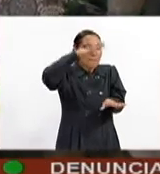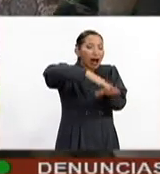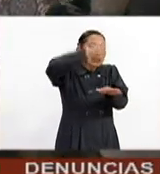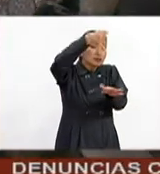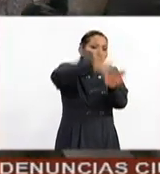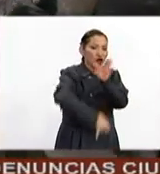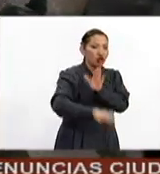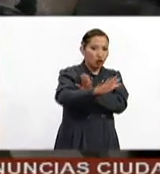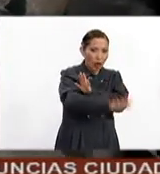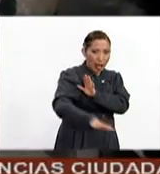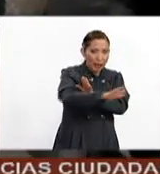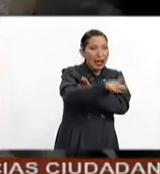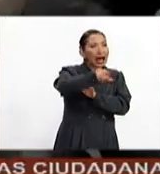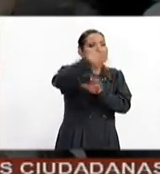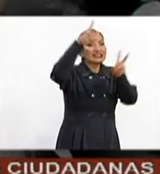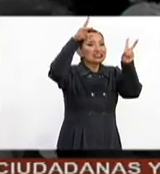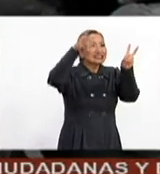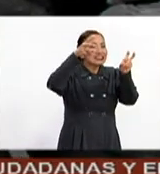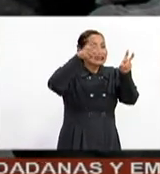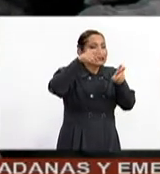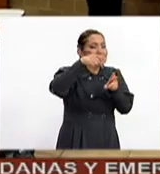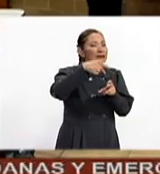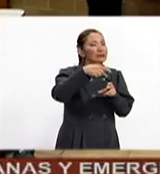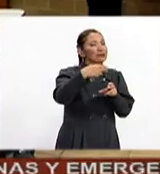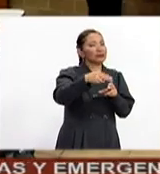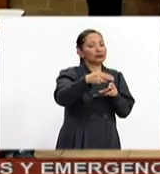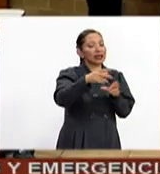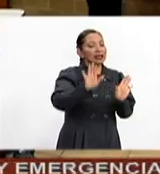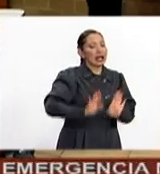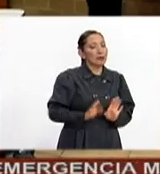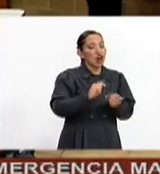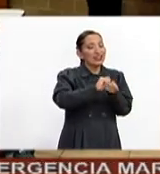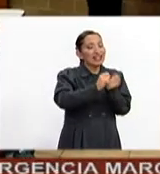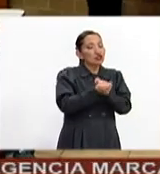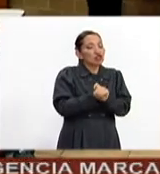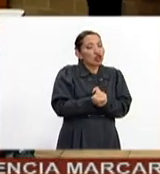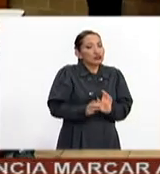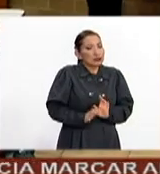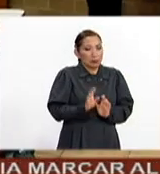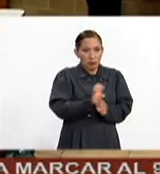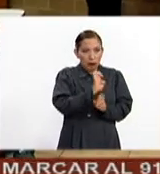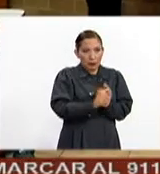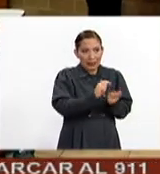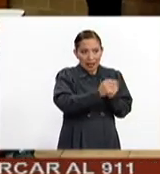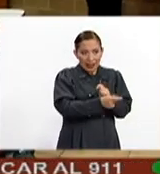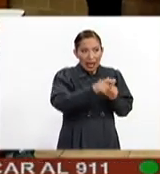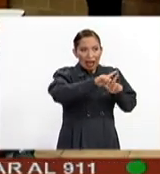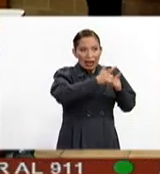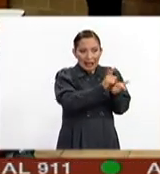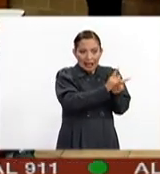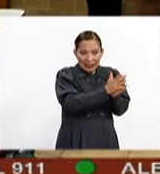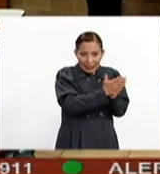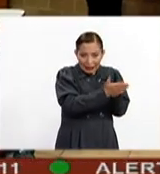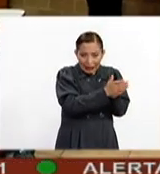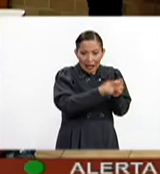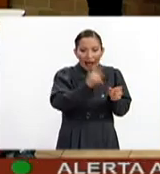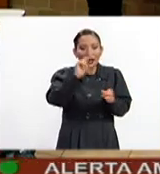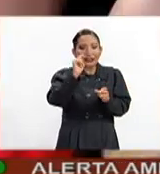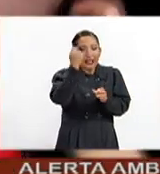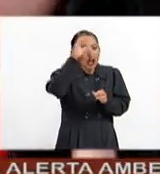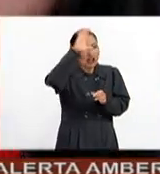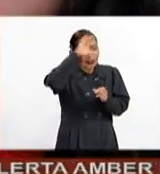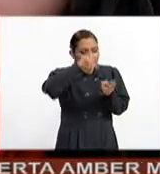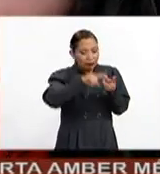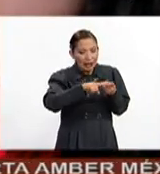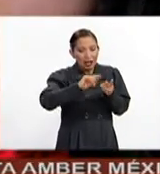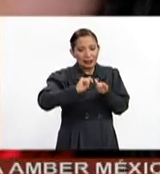profundización y esta sería una de los tipos de traducción. Esto es traducción literaria, traducción